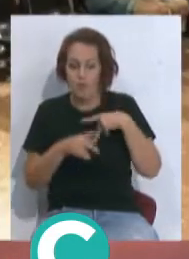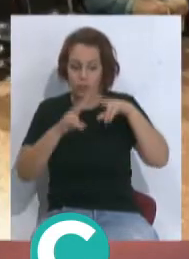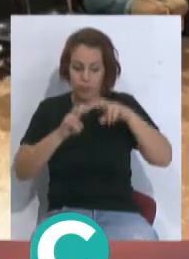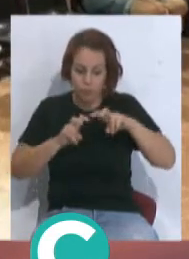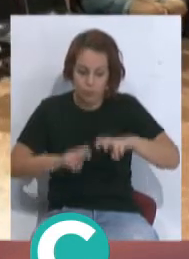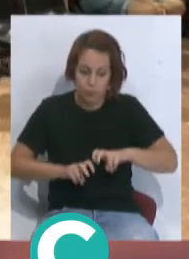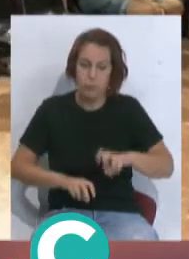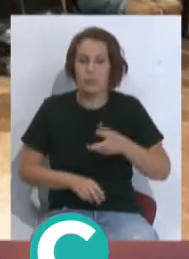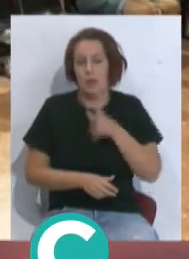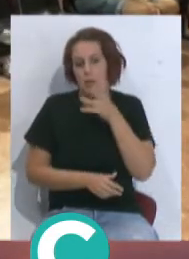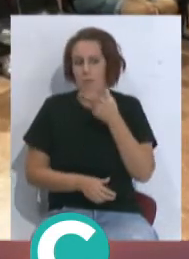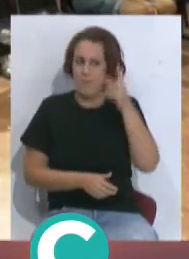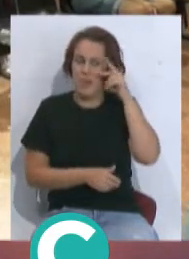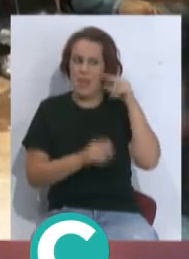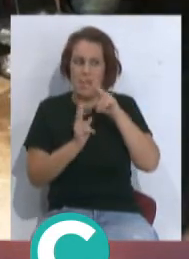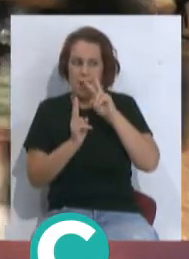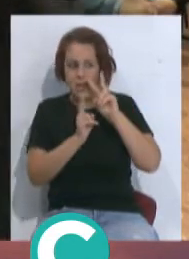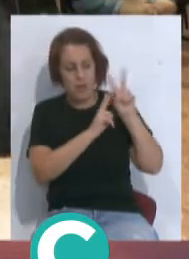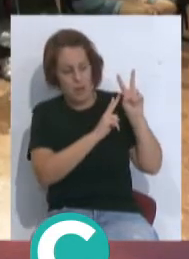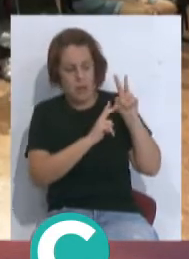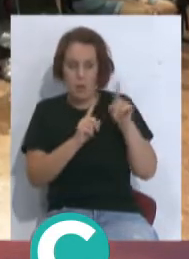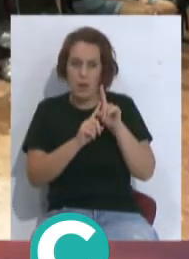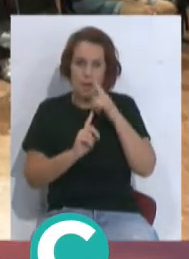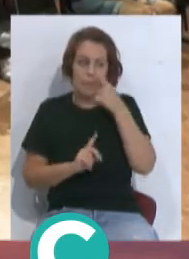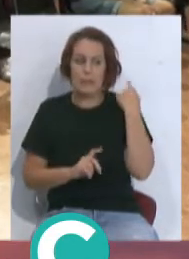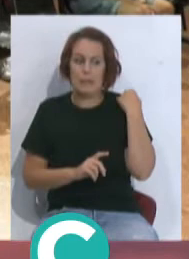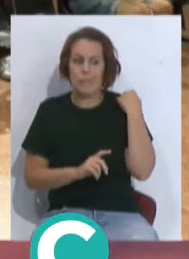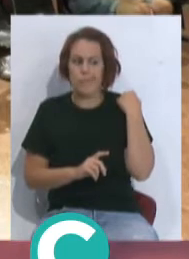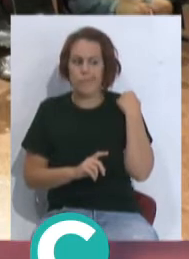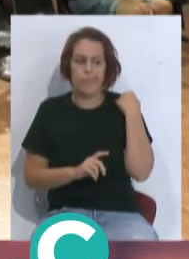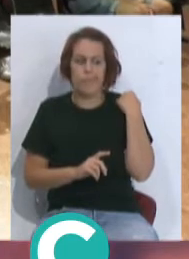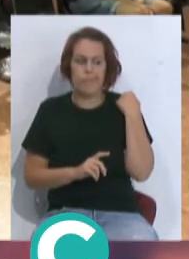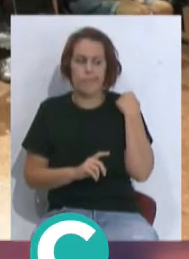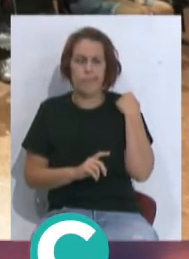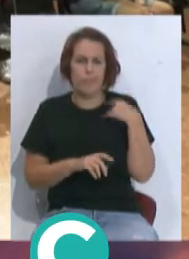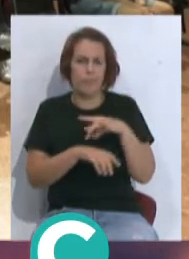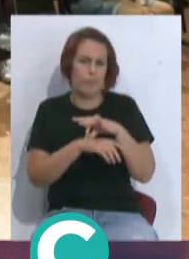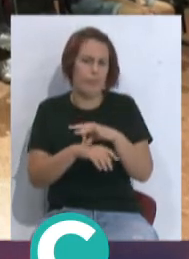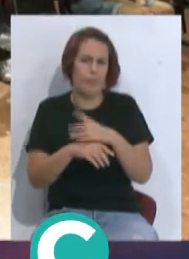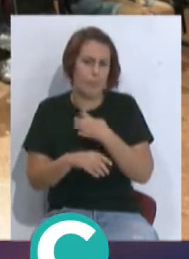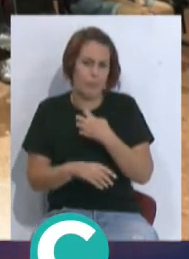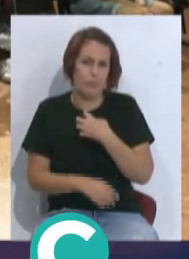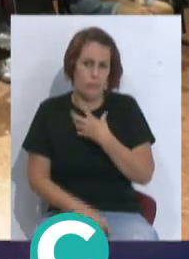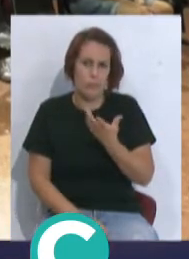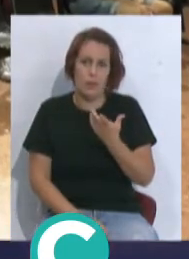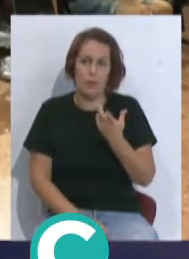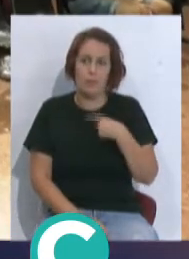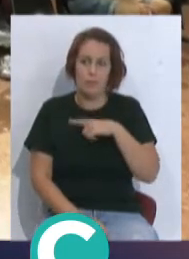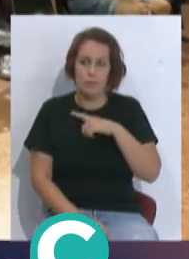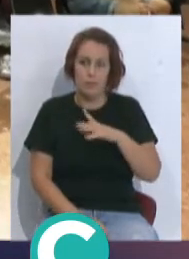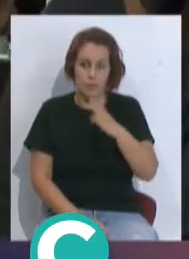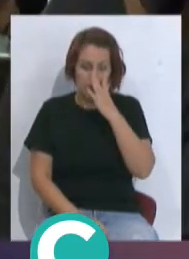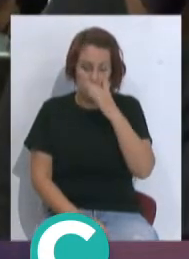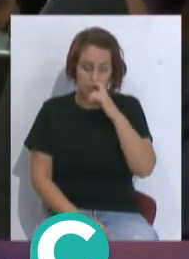creo que basarse en una experiencia como la del año pasado es partir de un error, y partimos ya de un error a la hora de configurar el carnaval